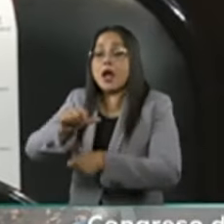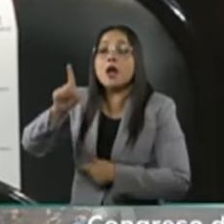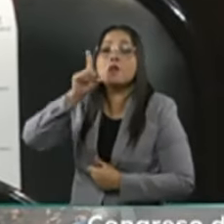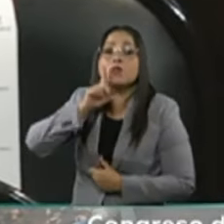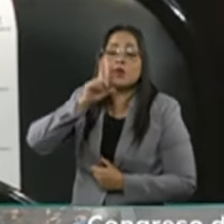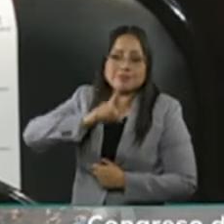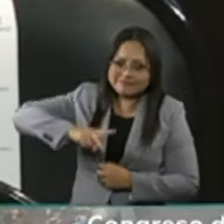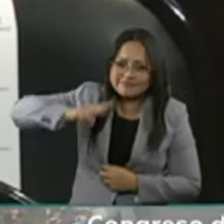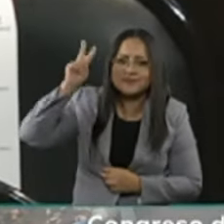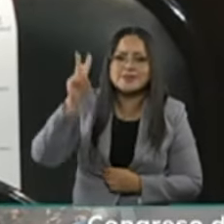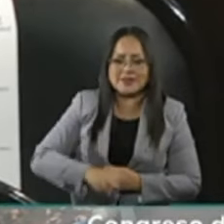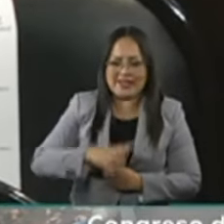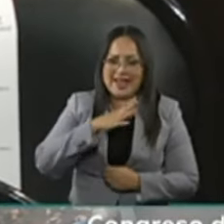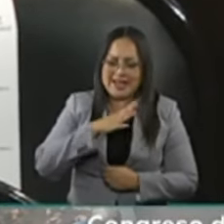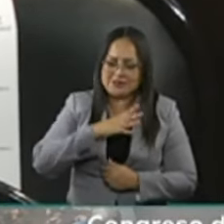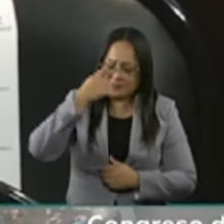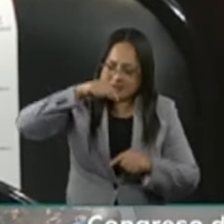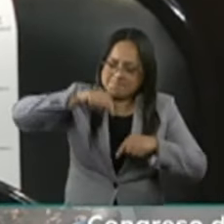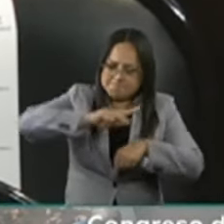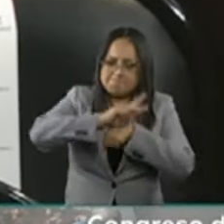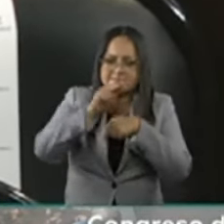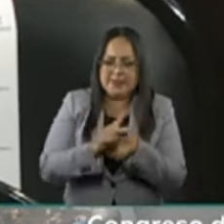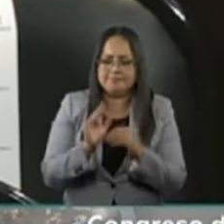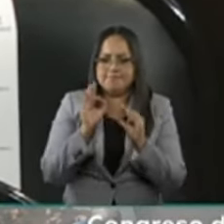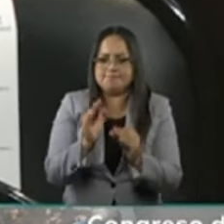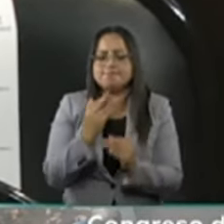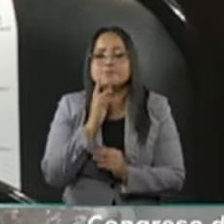verdaderamente signifique algo para la patria.